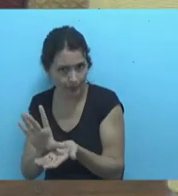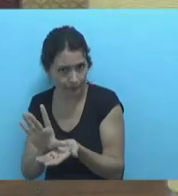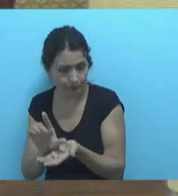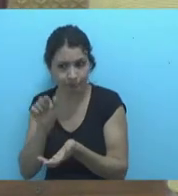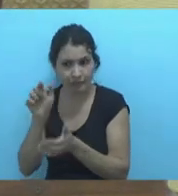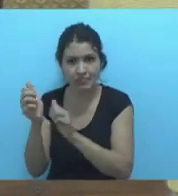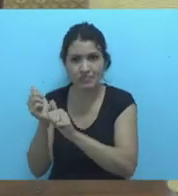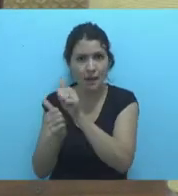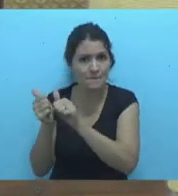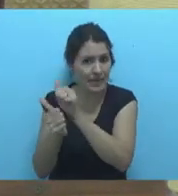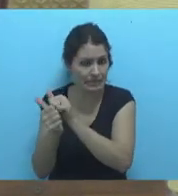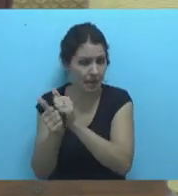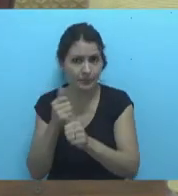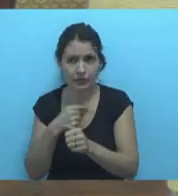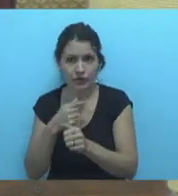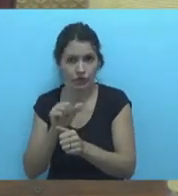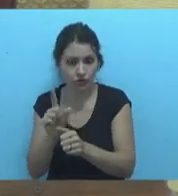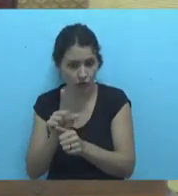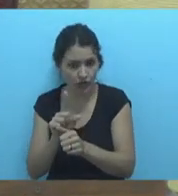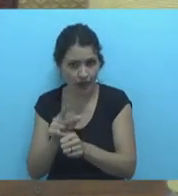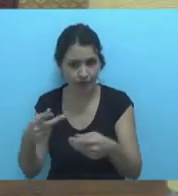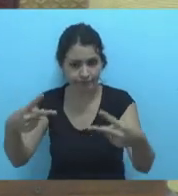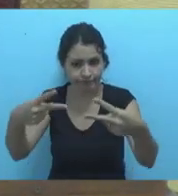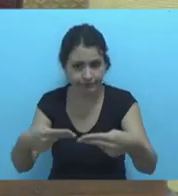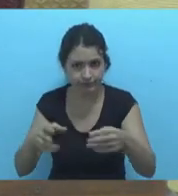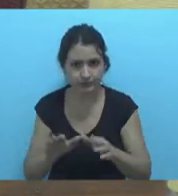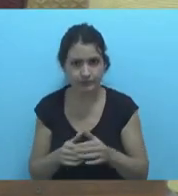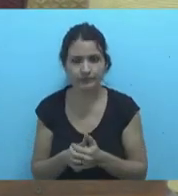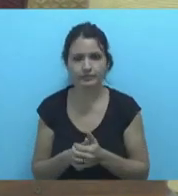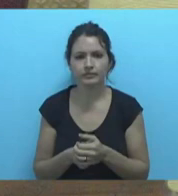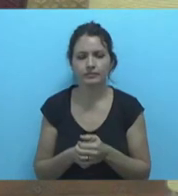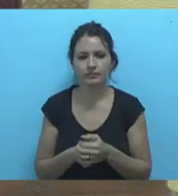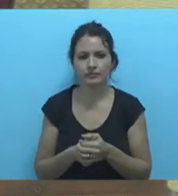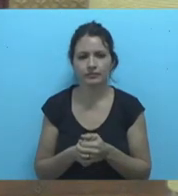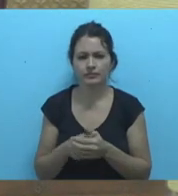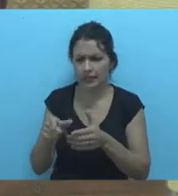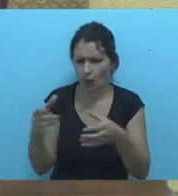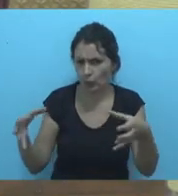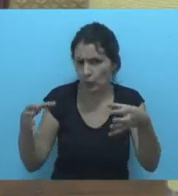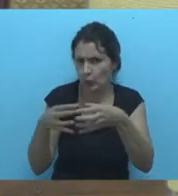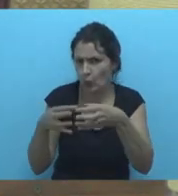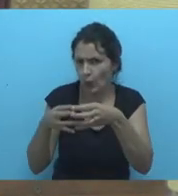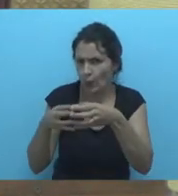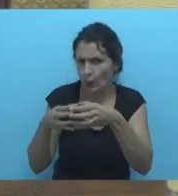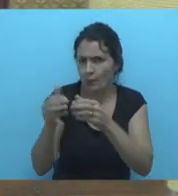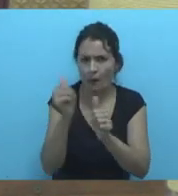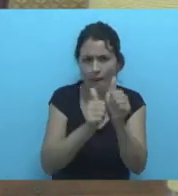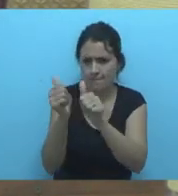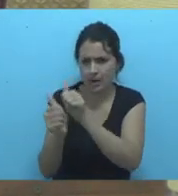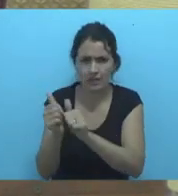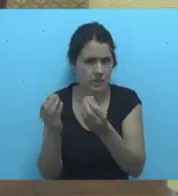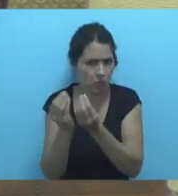empresa, esta misma asociación de empresarias, poderosísima, insisto, porque están las grandes exportadoras allí, allá por el